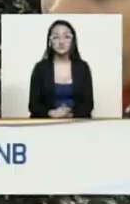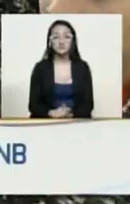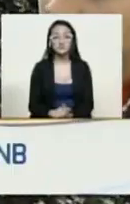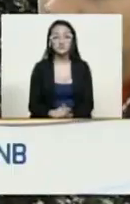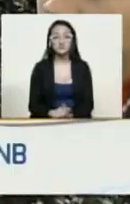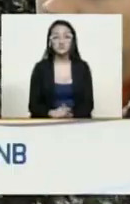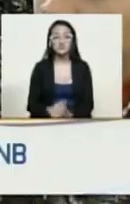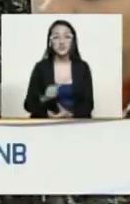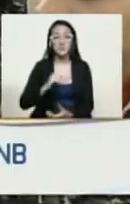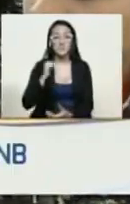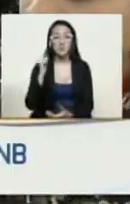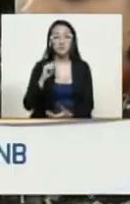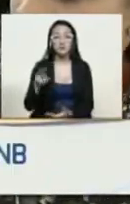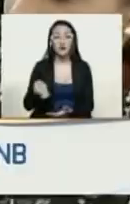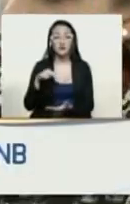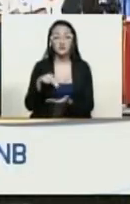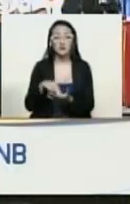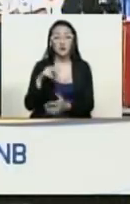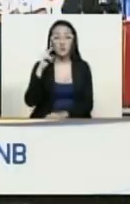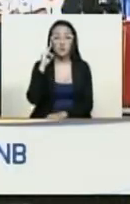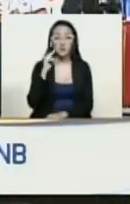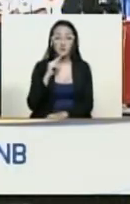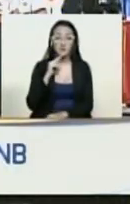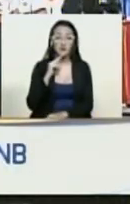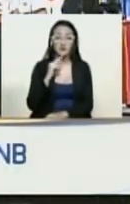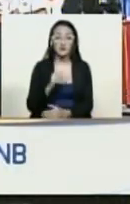La Policía Nacional Bolivariana,